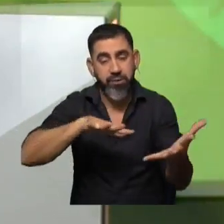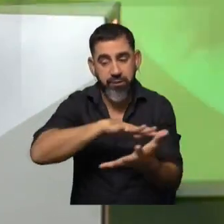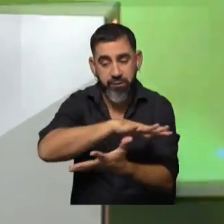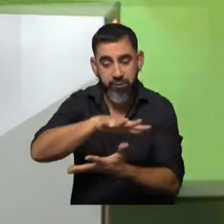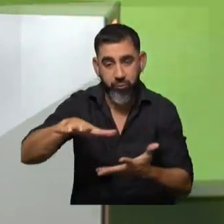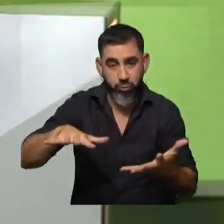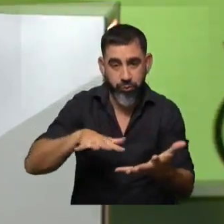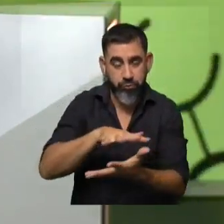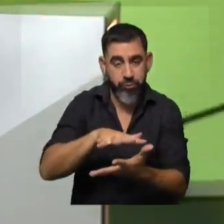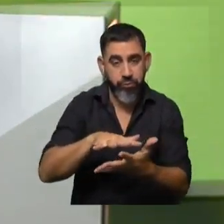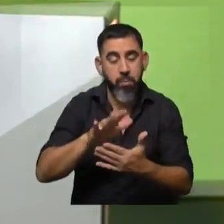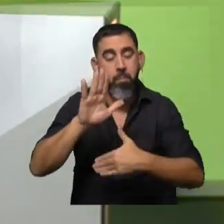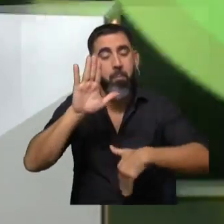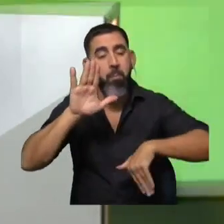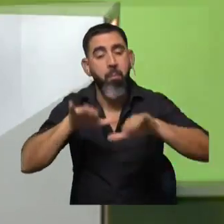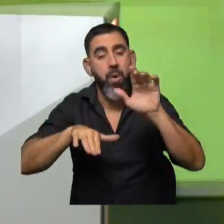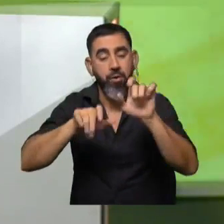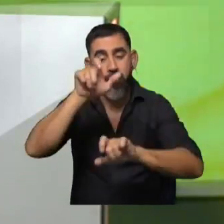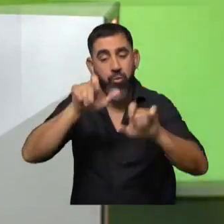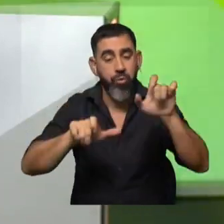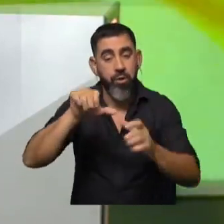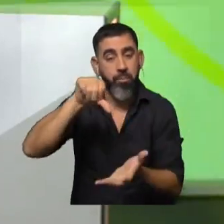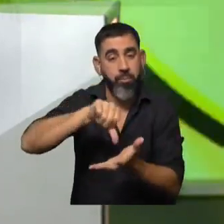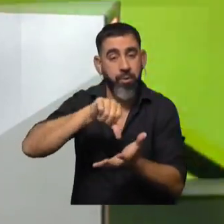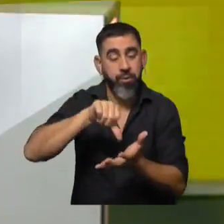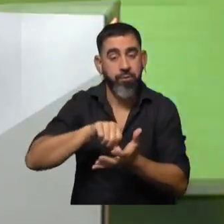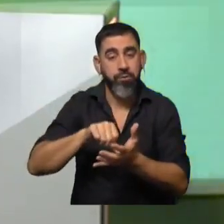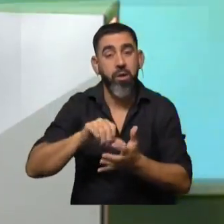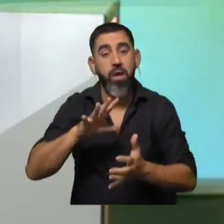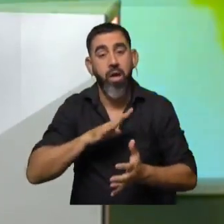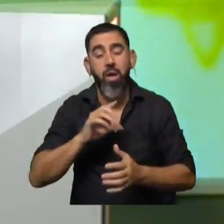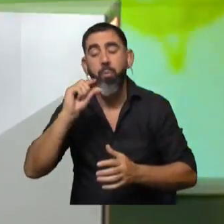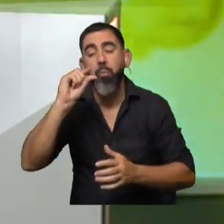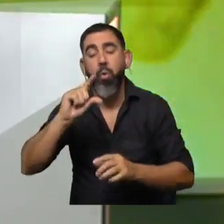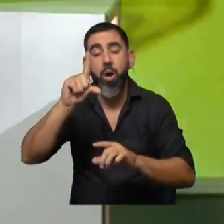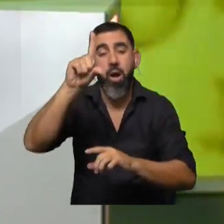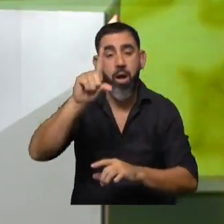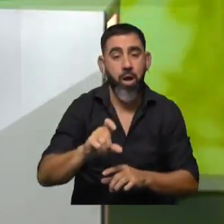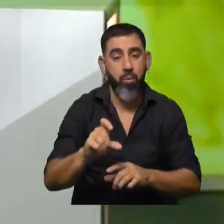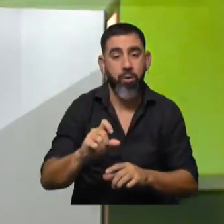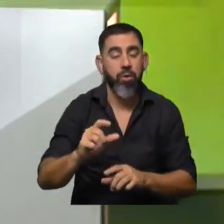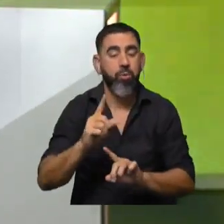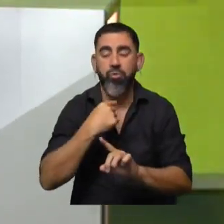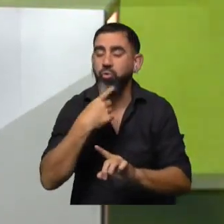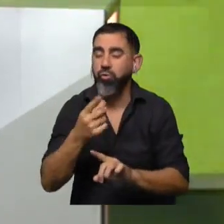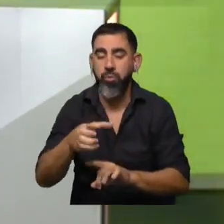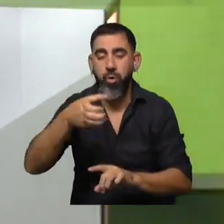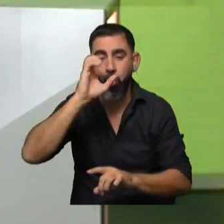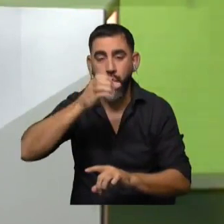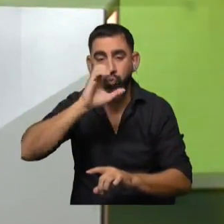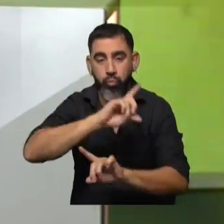posibles. La mayor parte de la población de nuestro país recibirá poca agua y no apta para